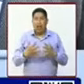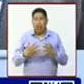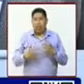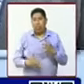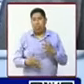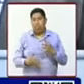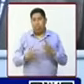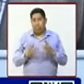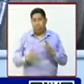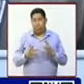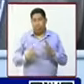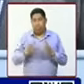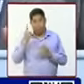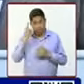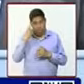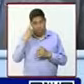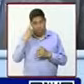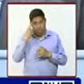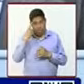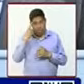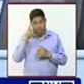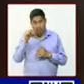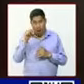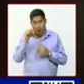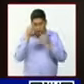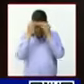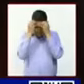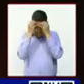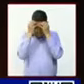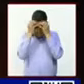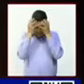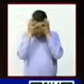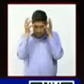en el cual el cerebro deja de crecer.